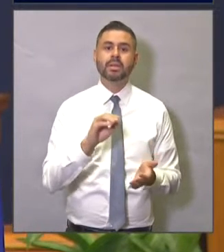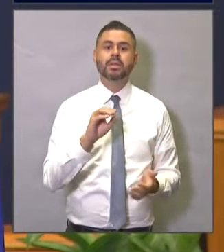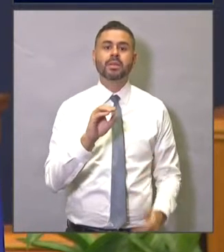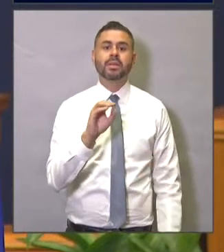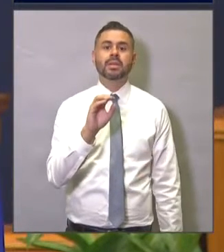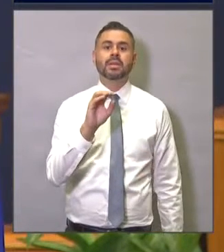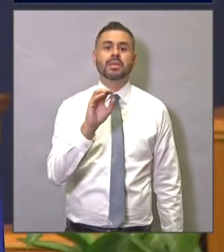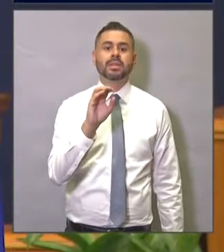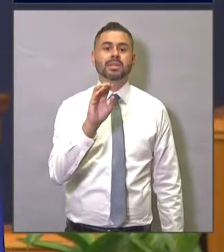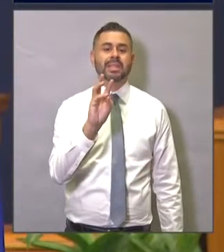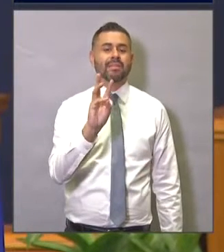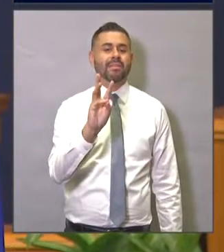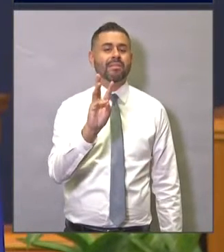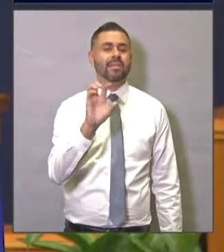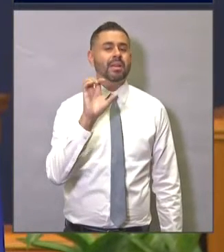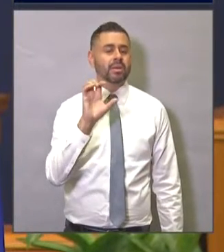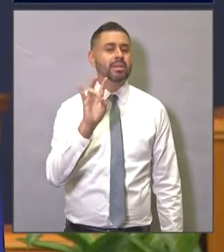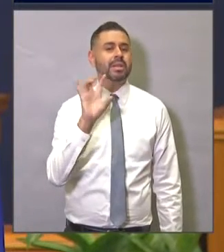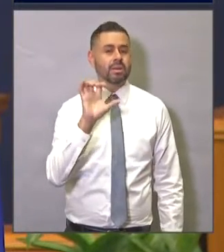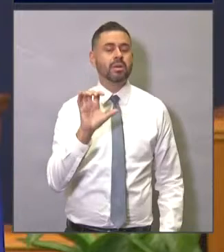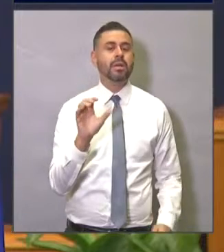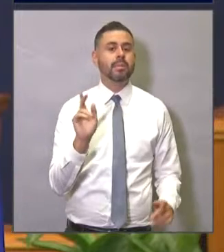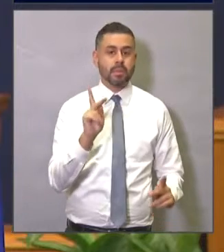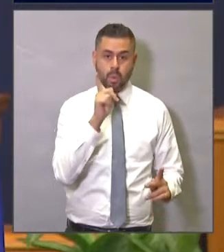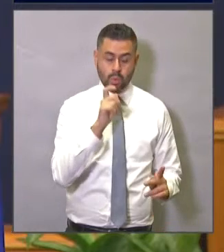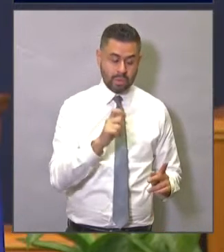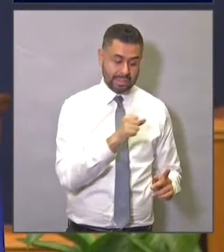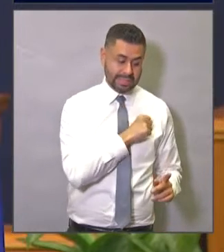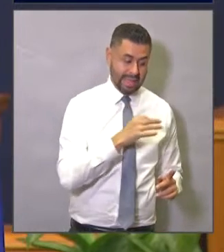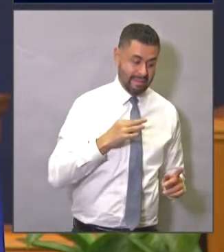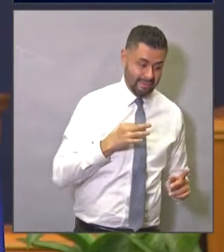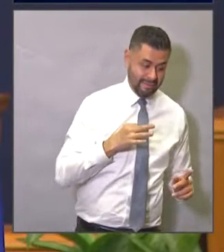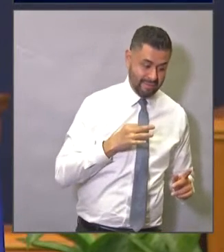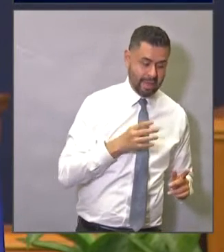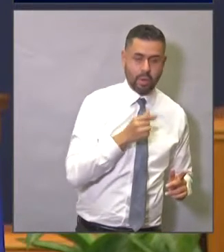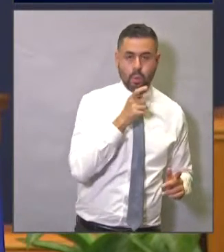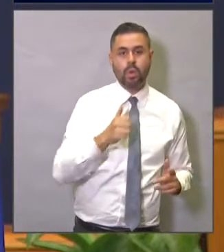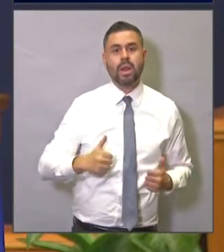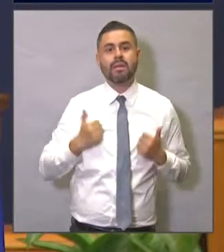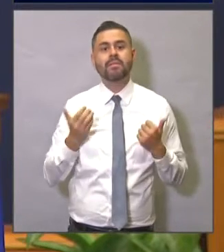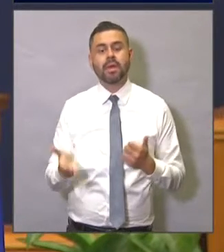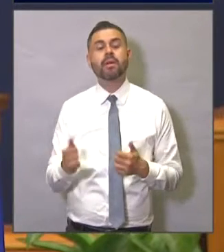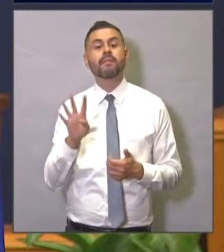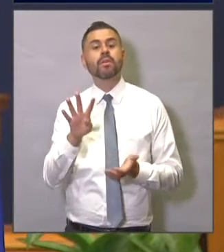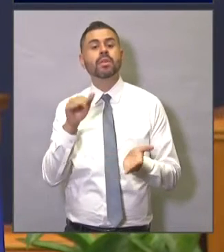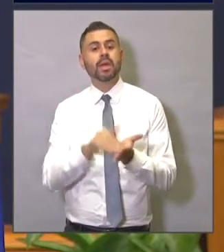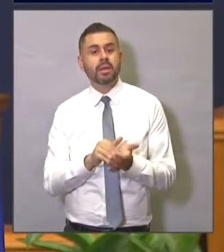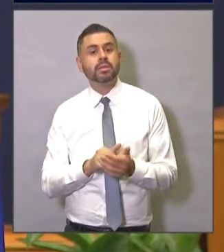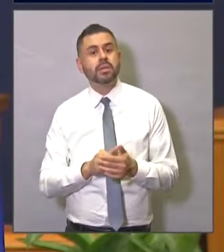47,773, incluidos personal y residentes. También reportamos